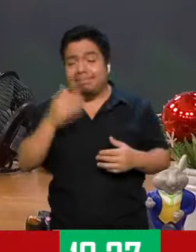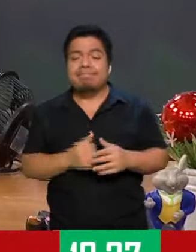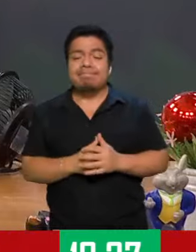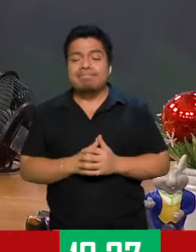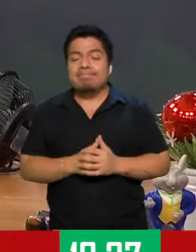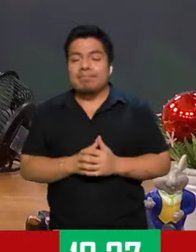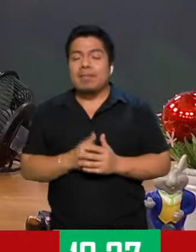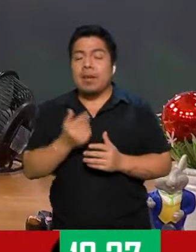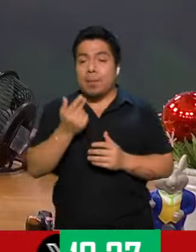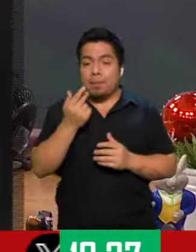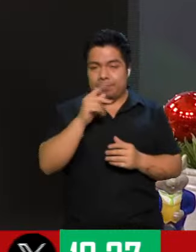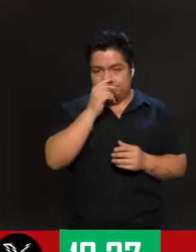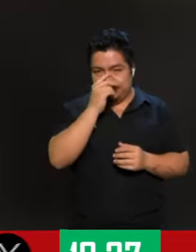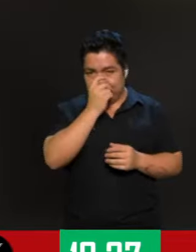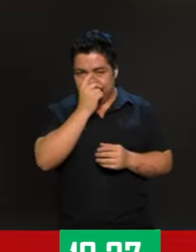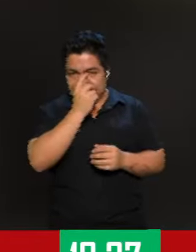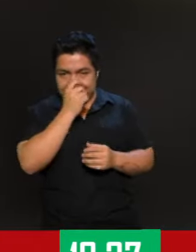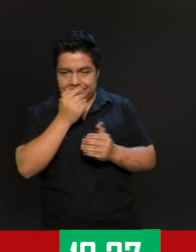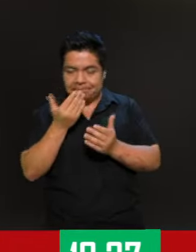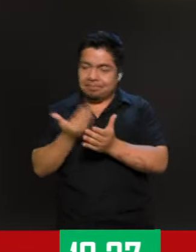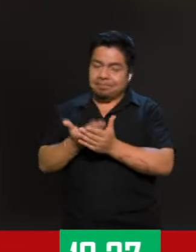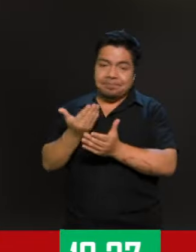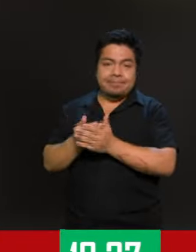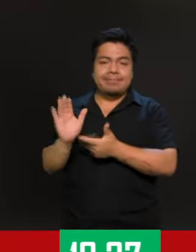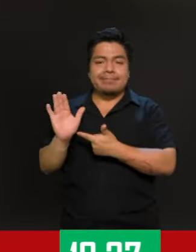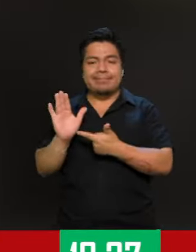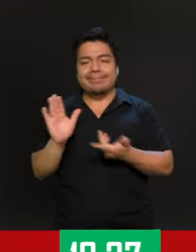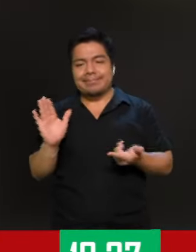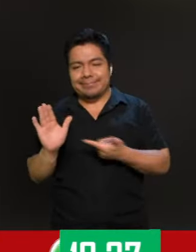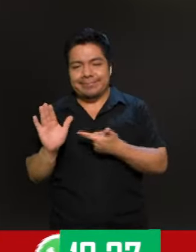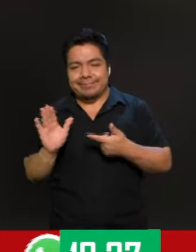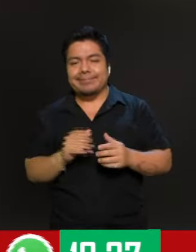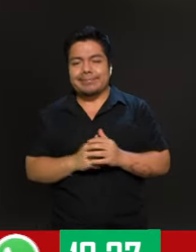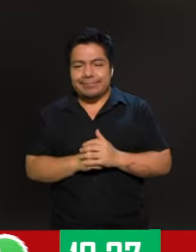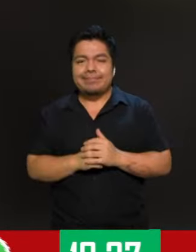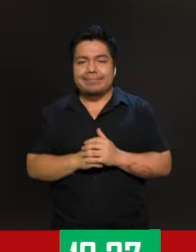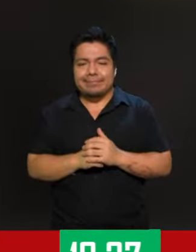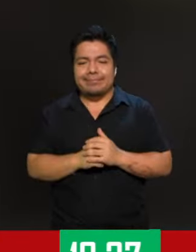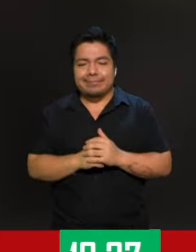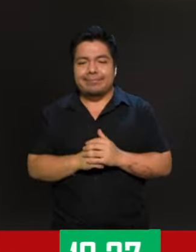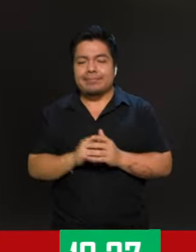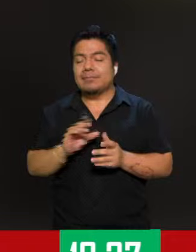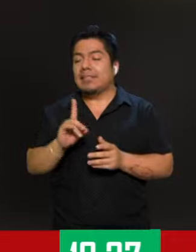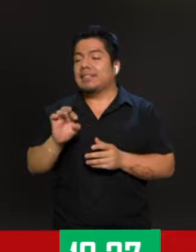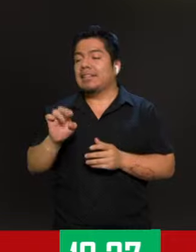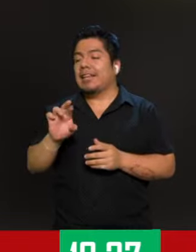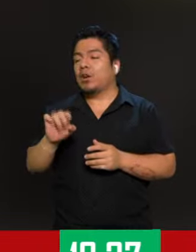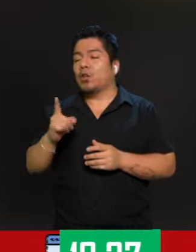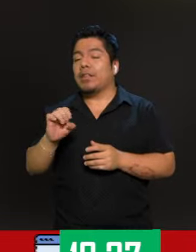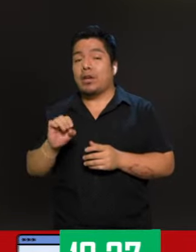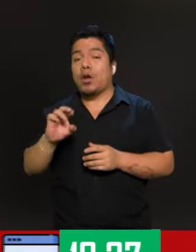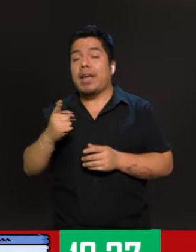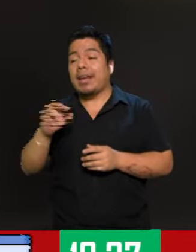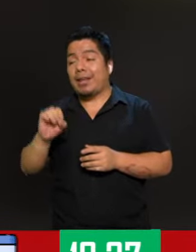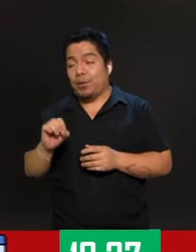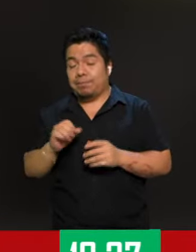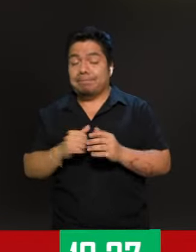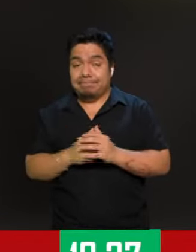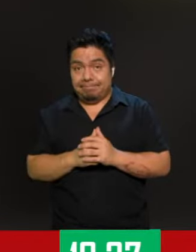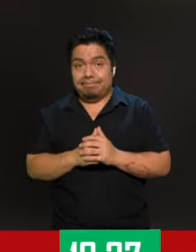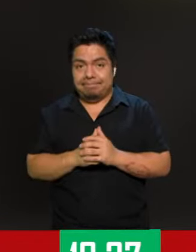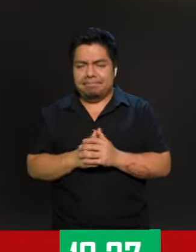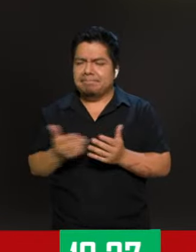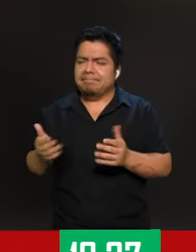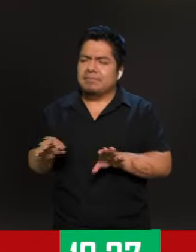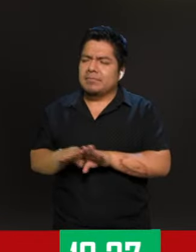Sí, pero eso, la eso, cosa es, sí. Papelito habla. Por eso hoy tenemos con nosotros a Arístides, Rodrigo Guerrero García. ¿Y